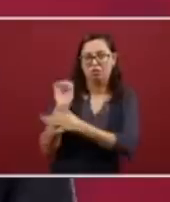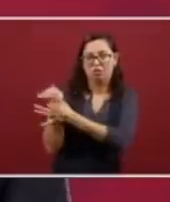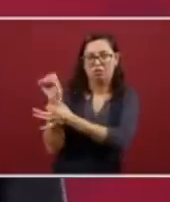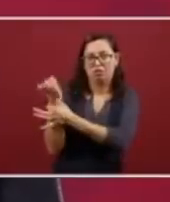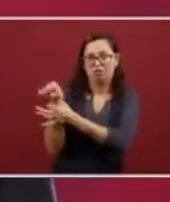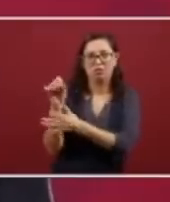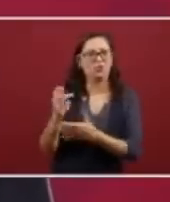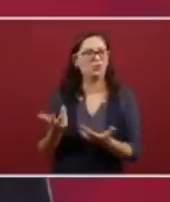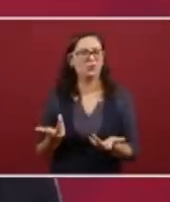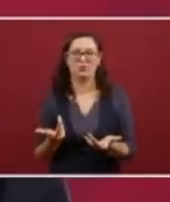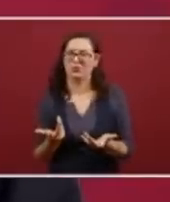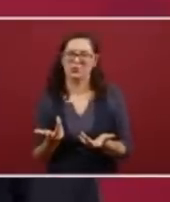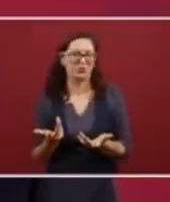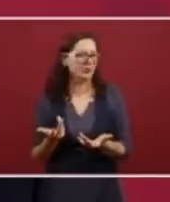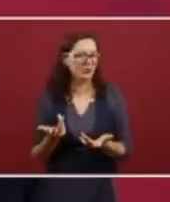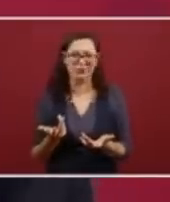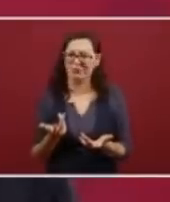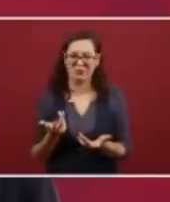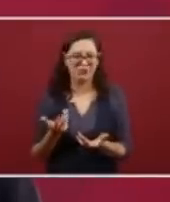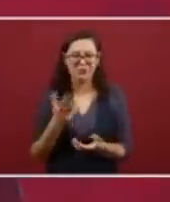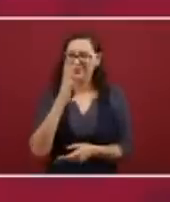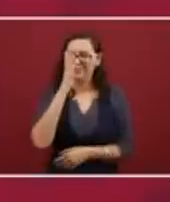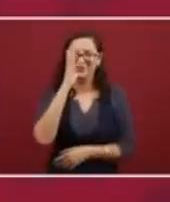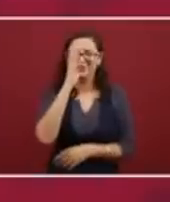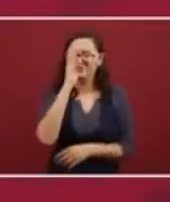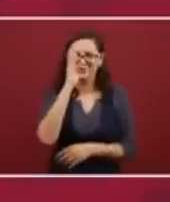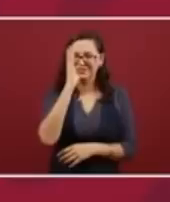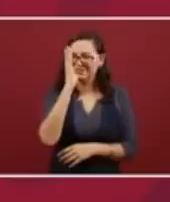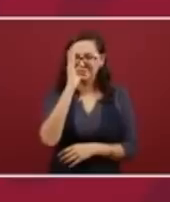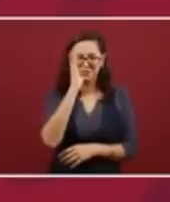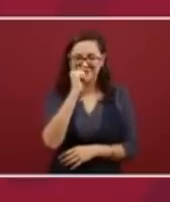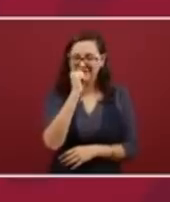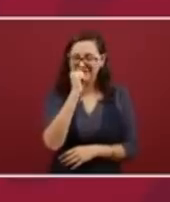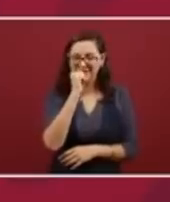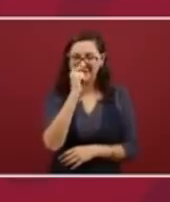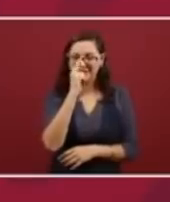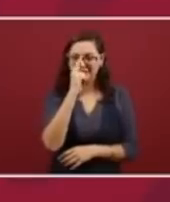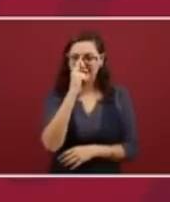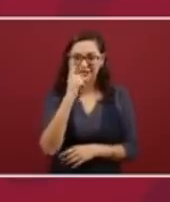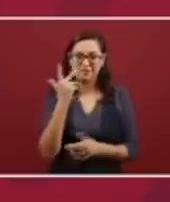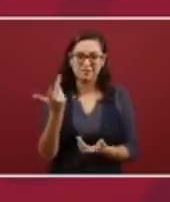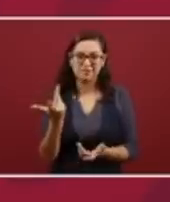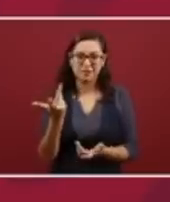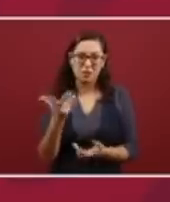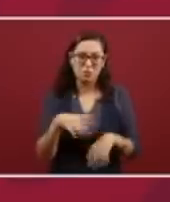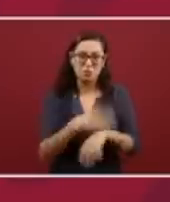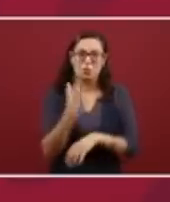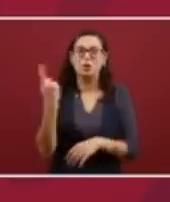eso no se puede porque entonces el gobierno es un reino